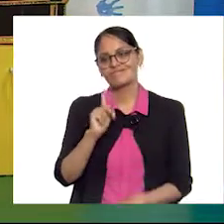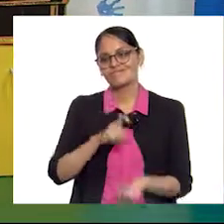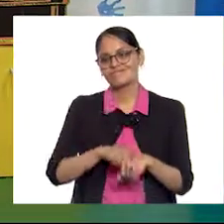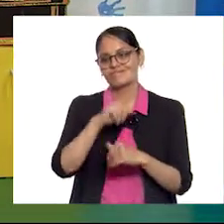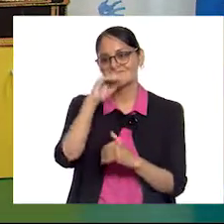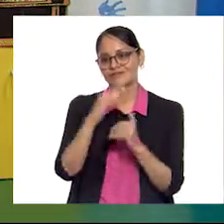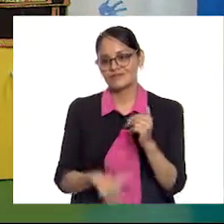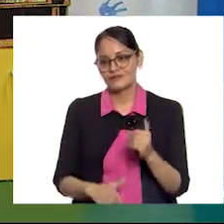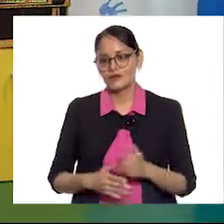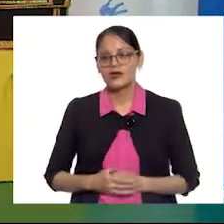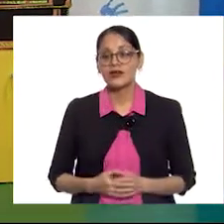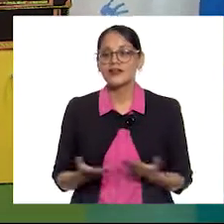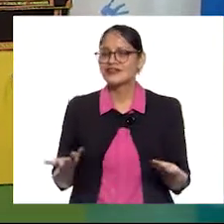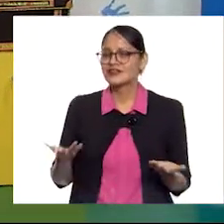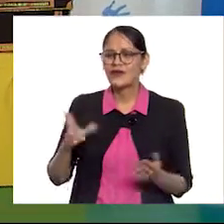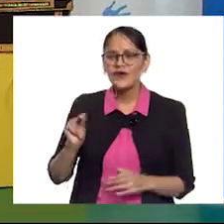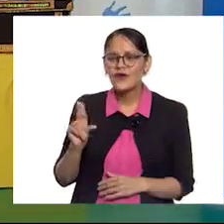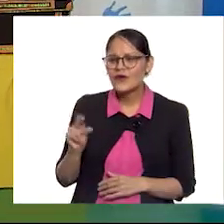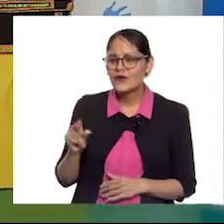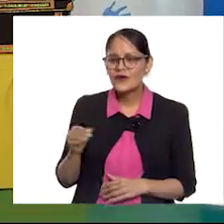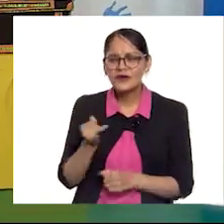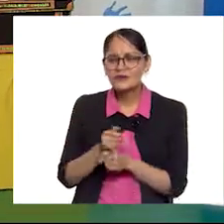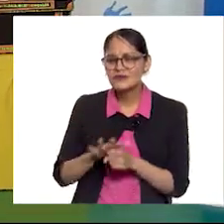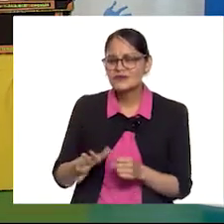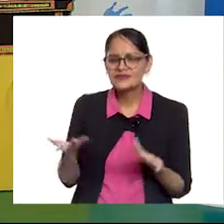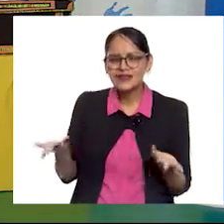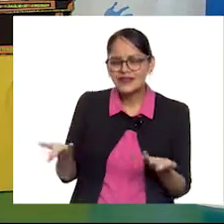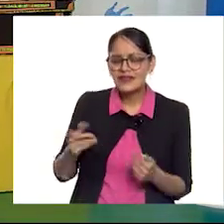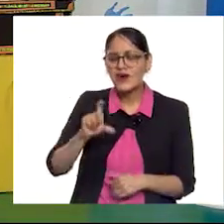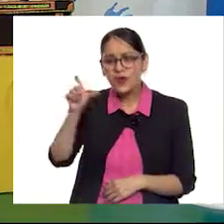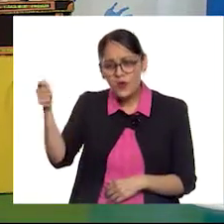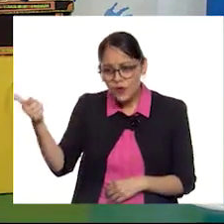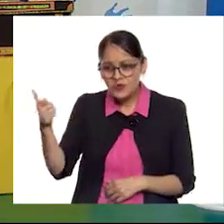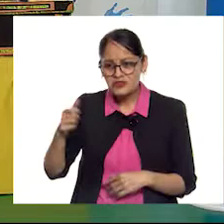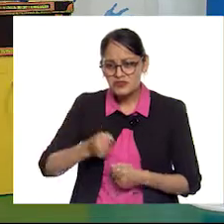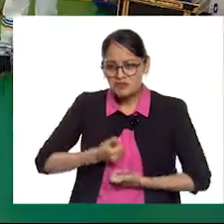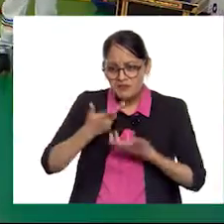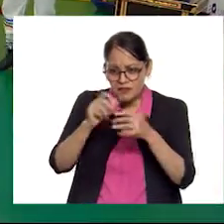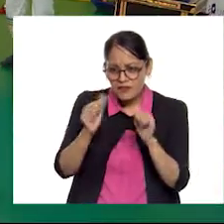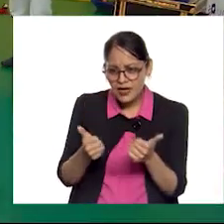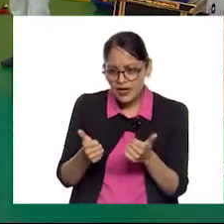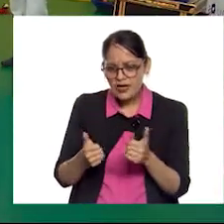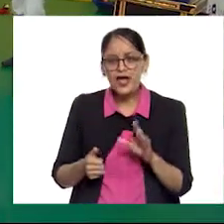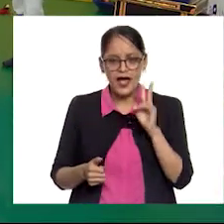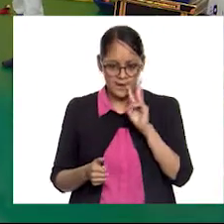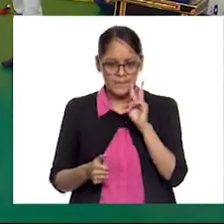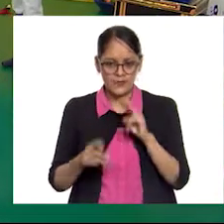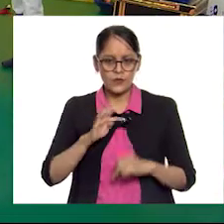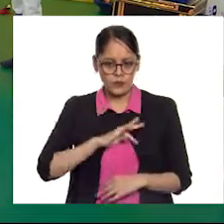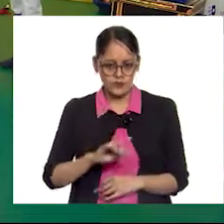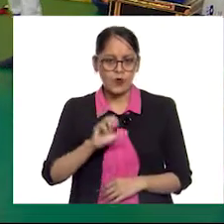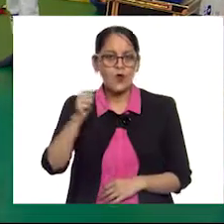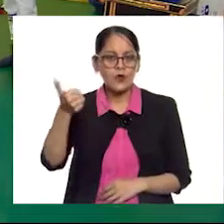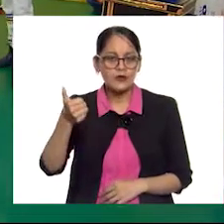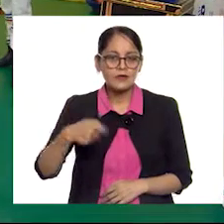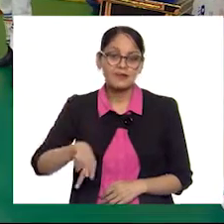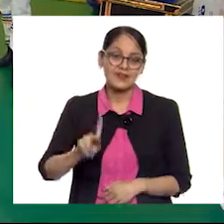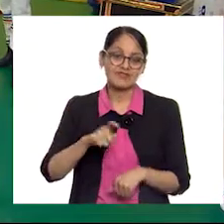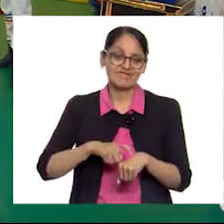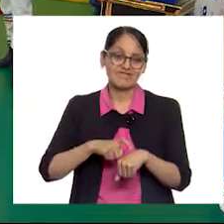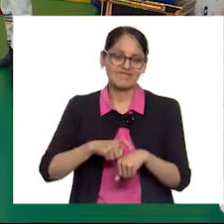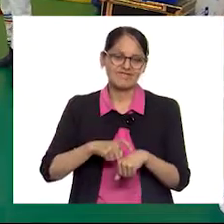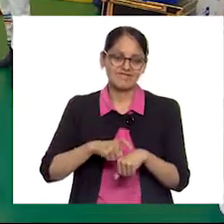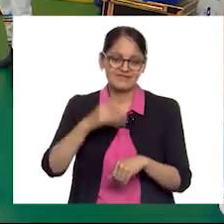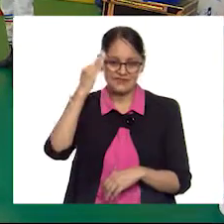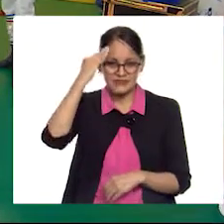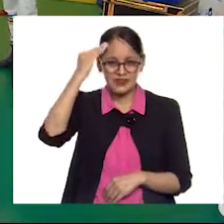el tiempo. No, no puede ser. No podemos hacer otro performance. Sí, podríamos hacer otro performance, Pepe, pero nos tardaríamos un